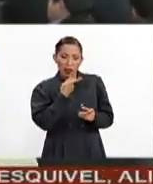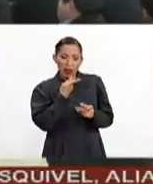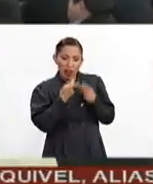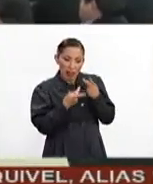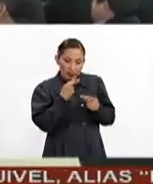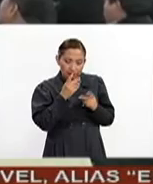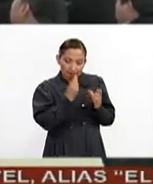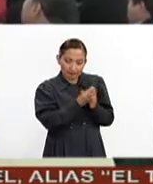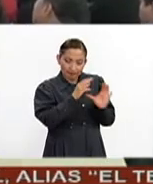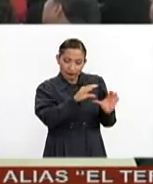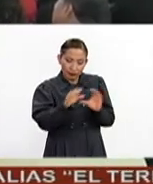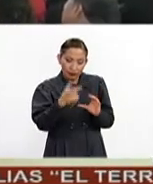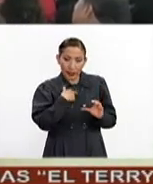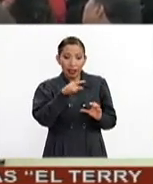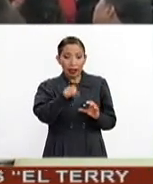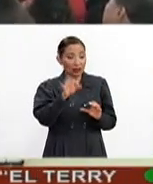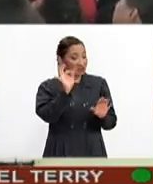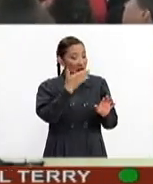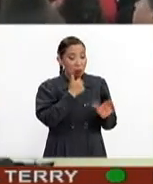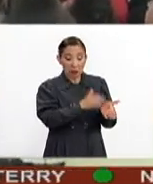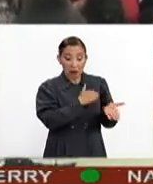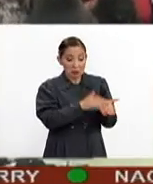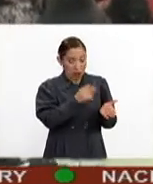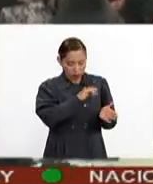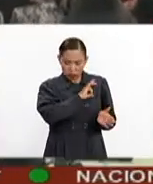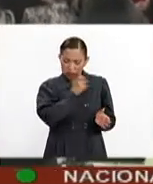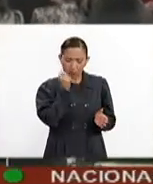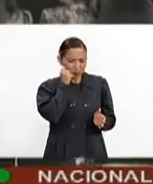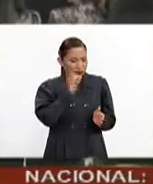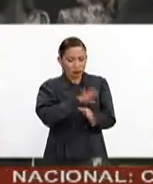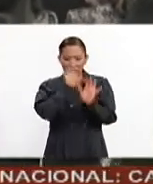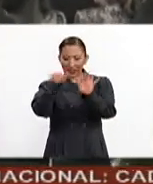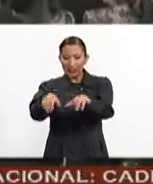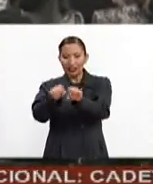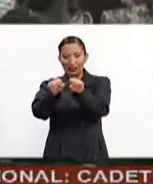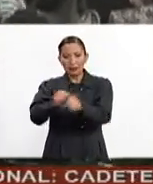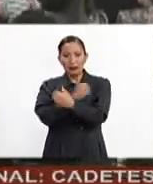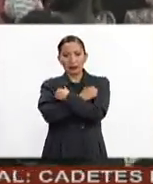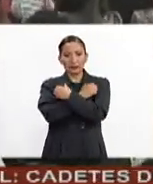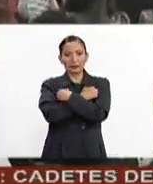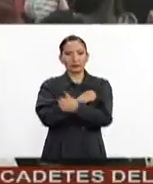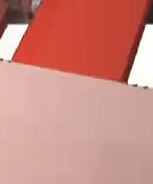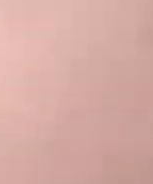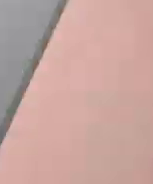Además, aún sin contar con papeles, serán aceptados en el sistema educativo nacional.